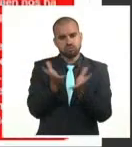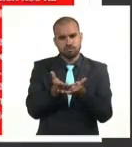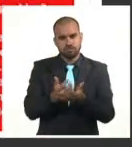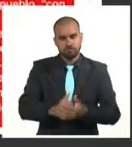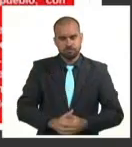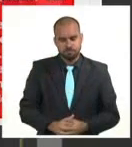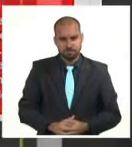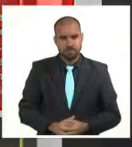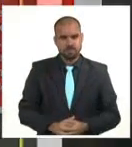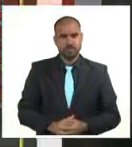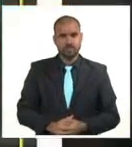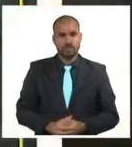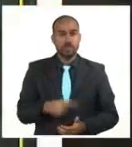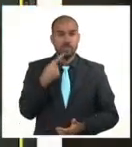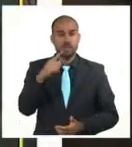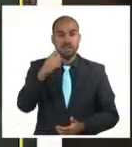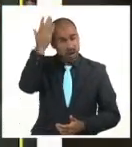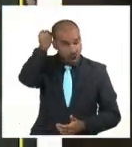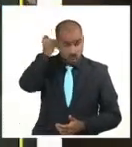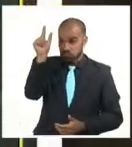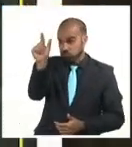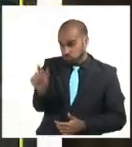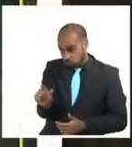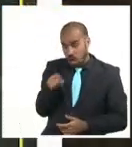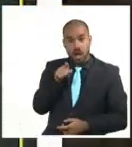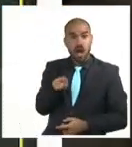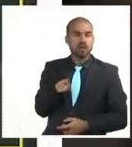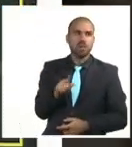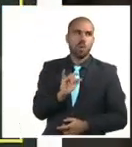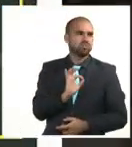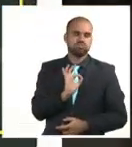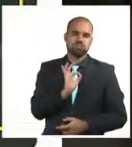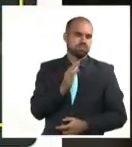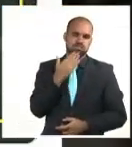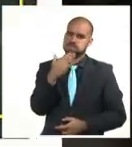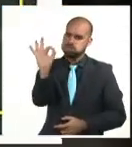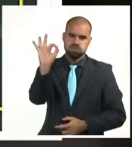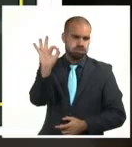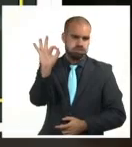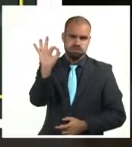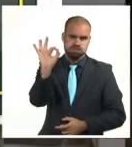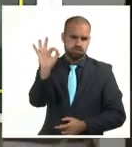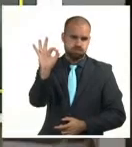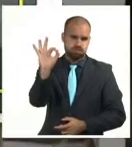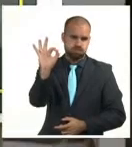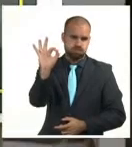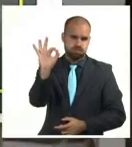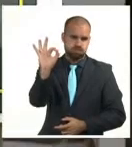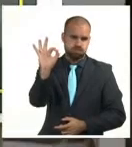refieren a raúl como el ser humano excepcional el gran padre y amigo y el más fidelista de los cubanos